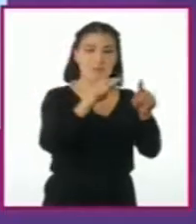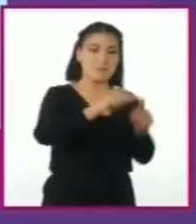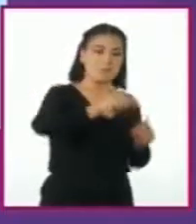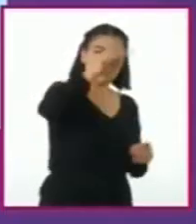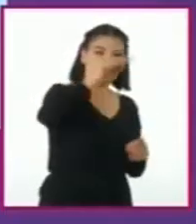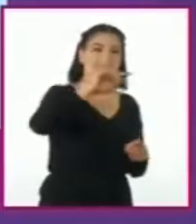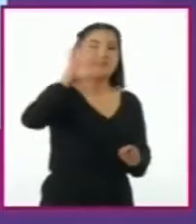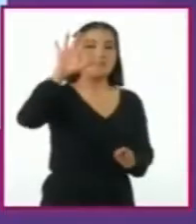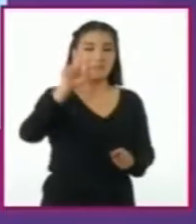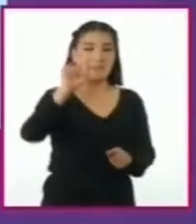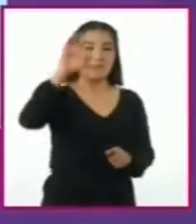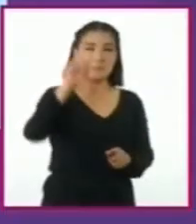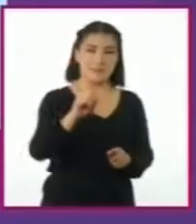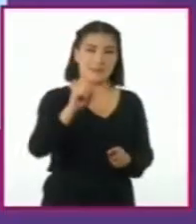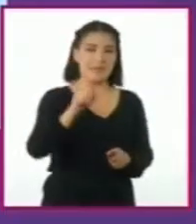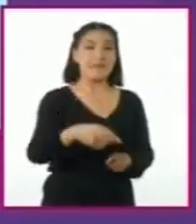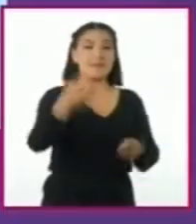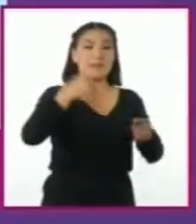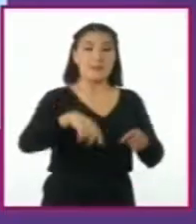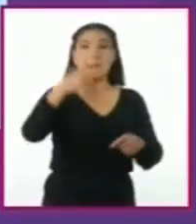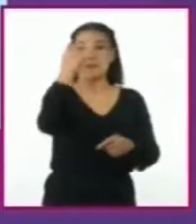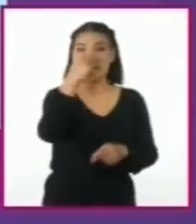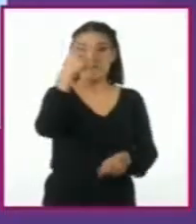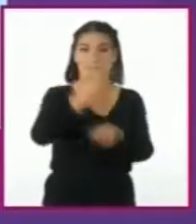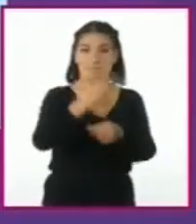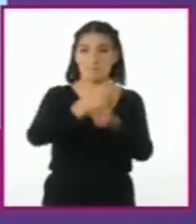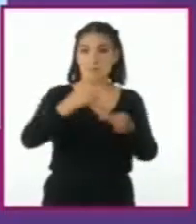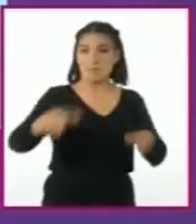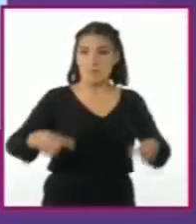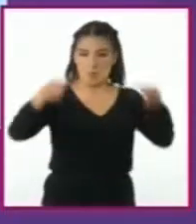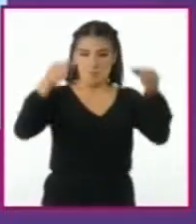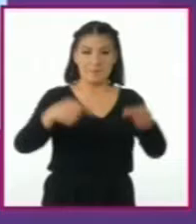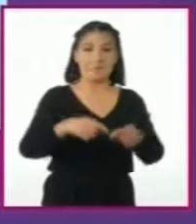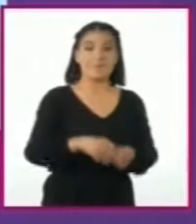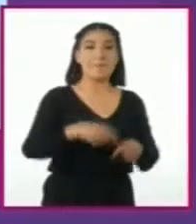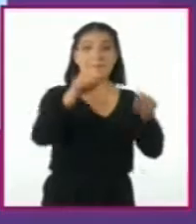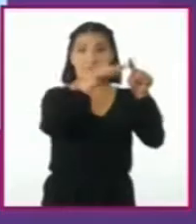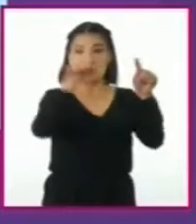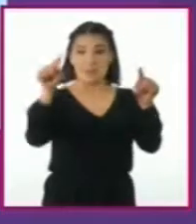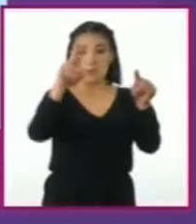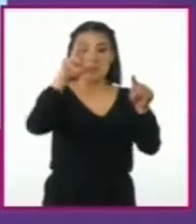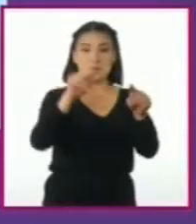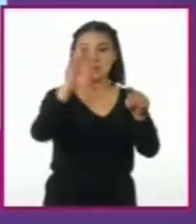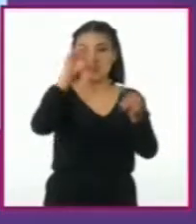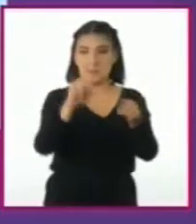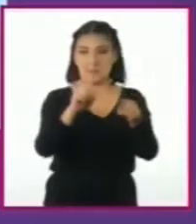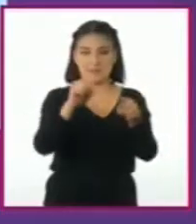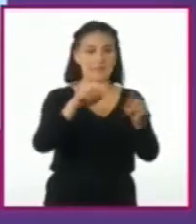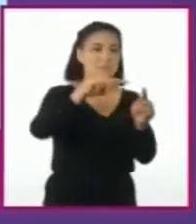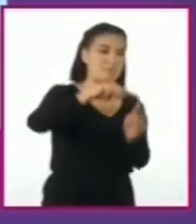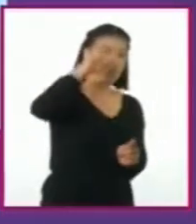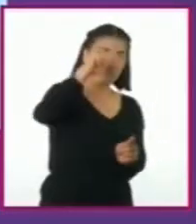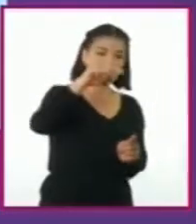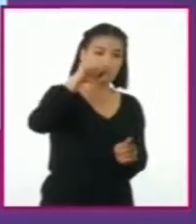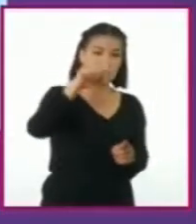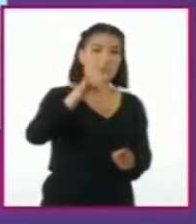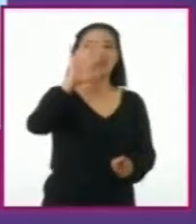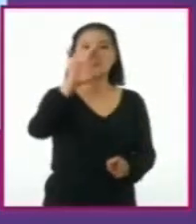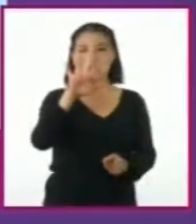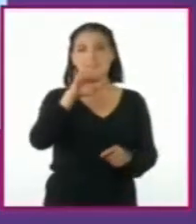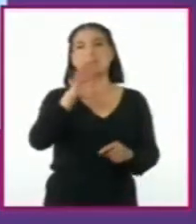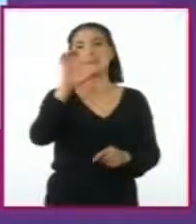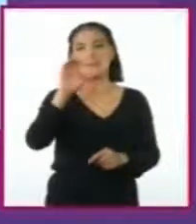centímetros. Pantalla plana 2, largo 89 centímetros, ancho 50 centímetros.